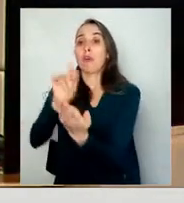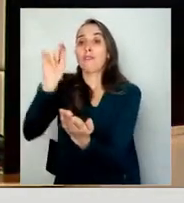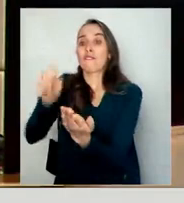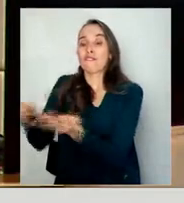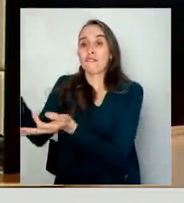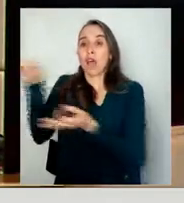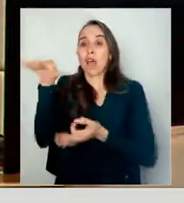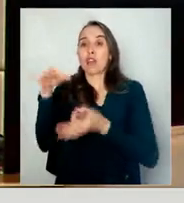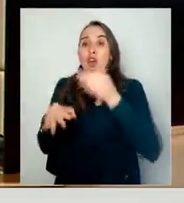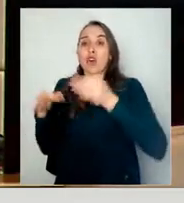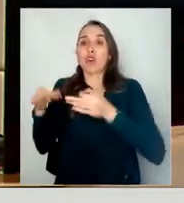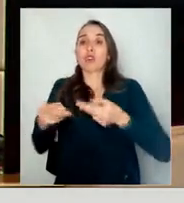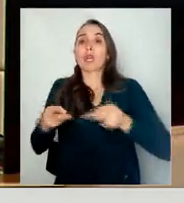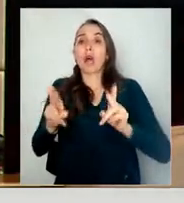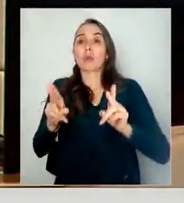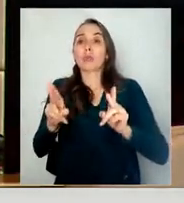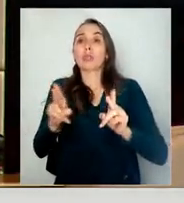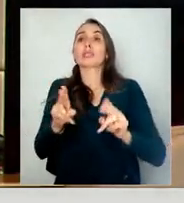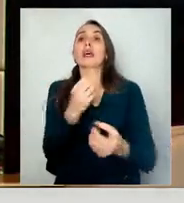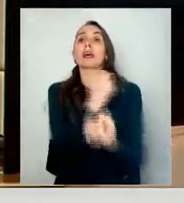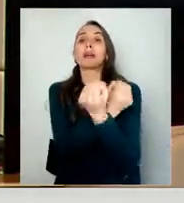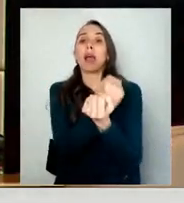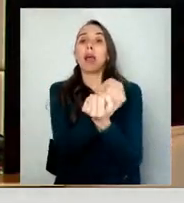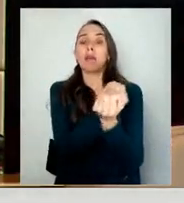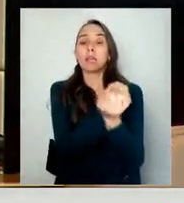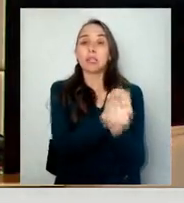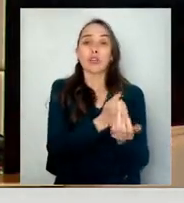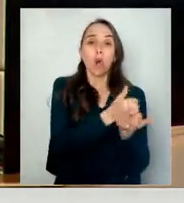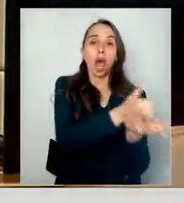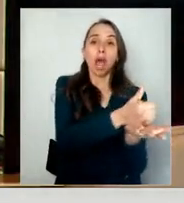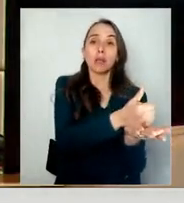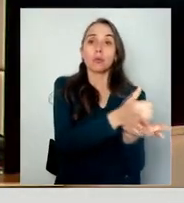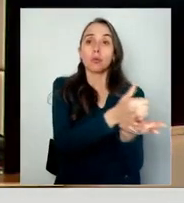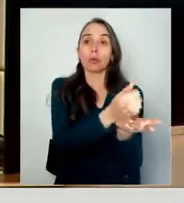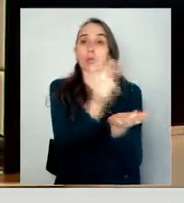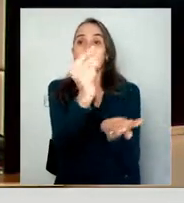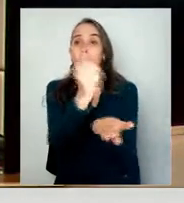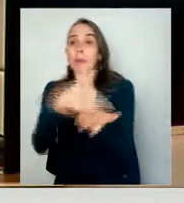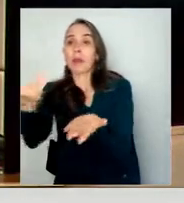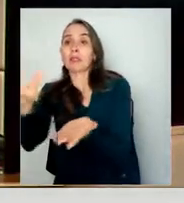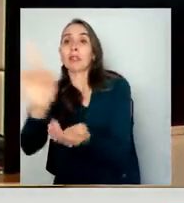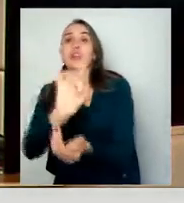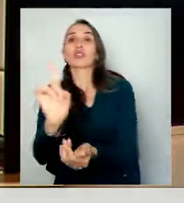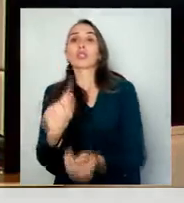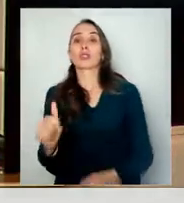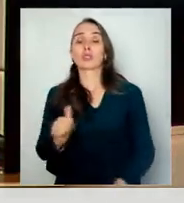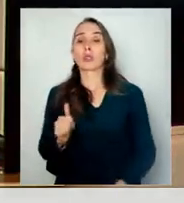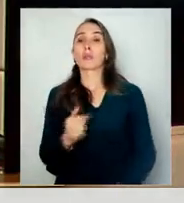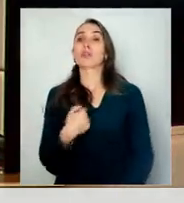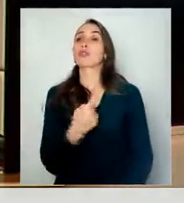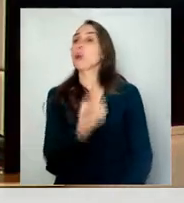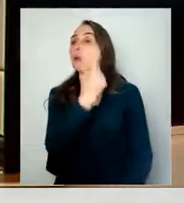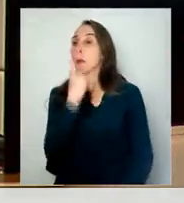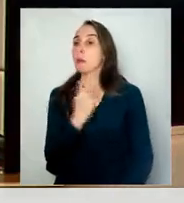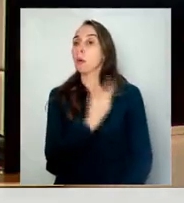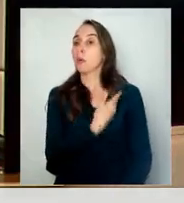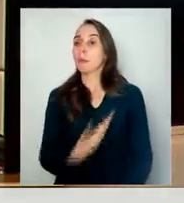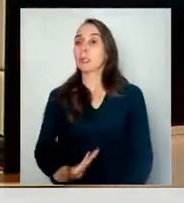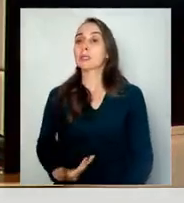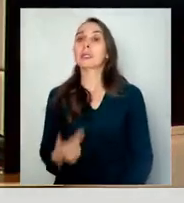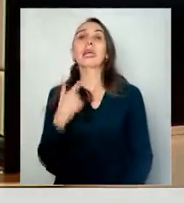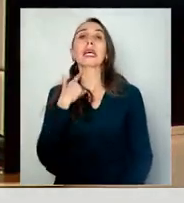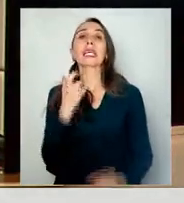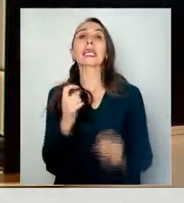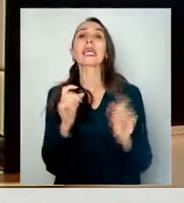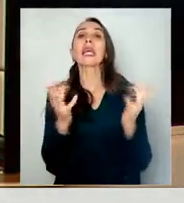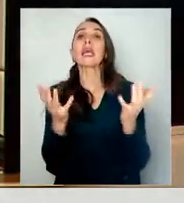autoriza El auxilio de la fuerza pública En caso de no cumplirse Entonces me pregunto presidente qué mecanismos podría